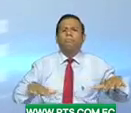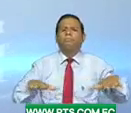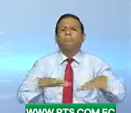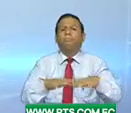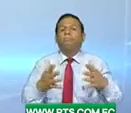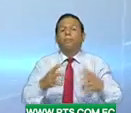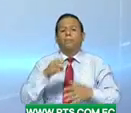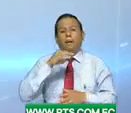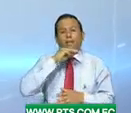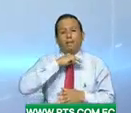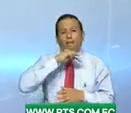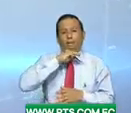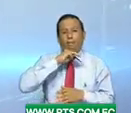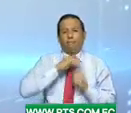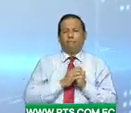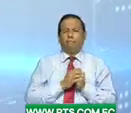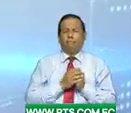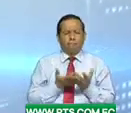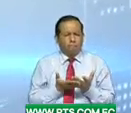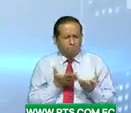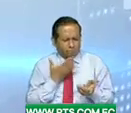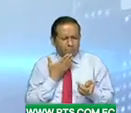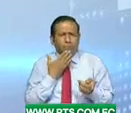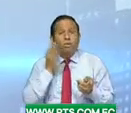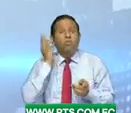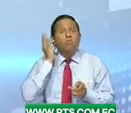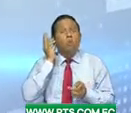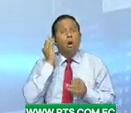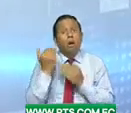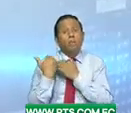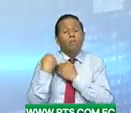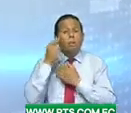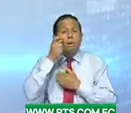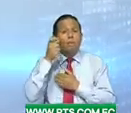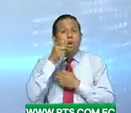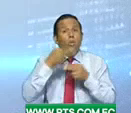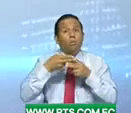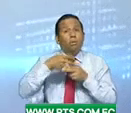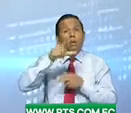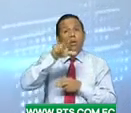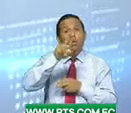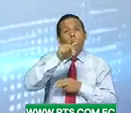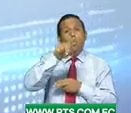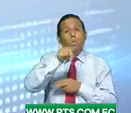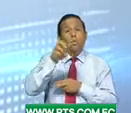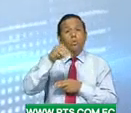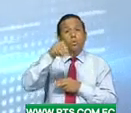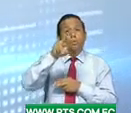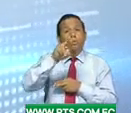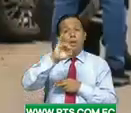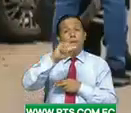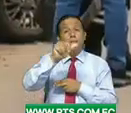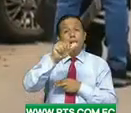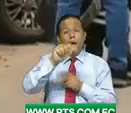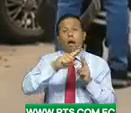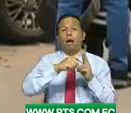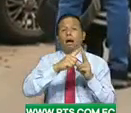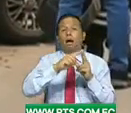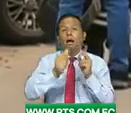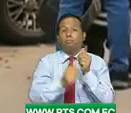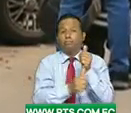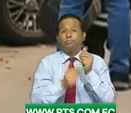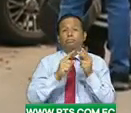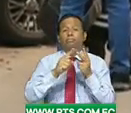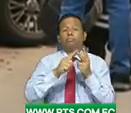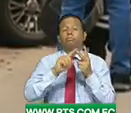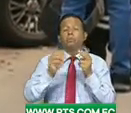Manta. Habían asesinado a la fiscal Luz Marina Delgado y su asistente, minutos después de salir